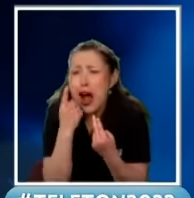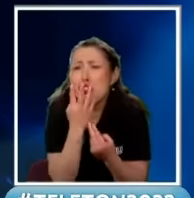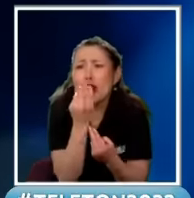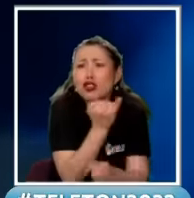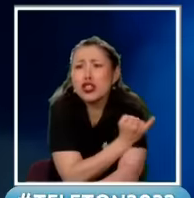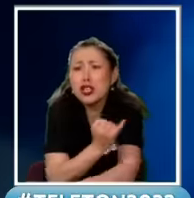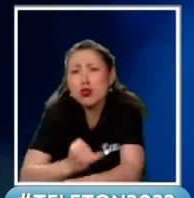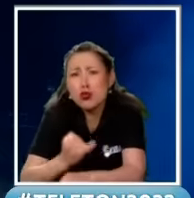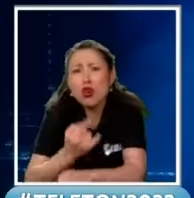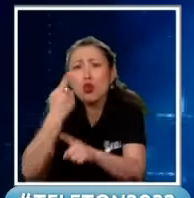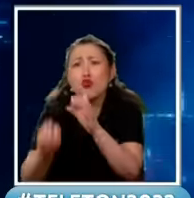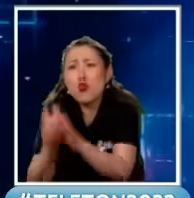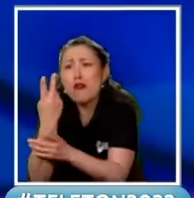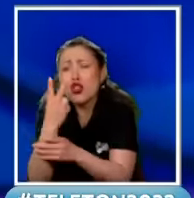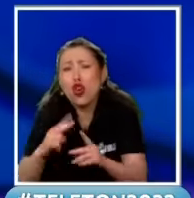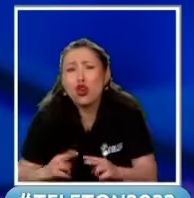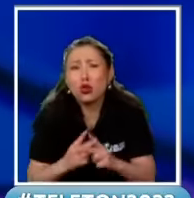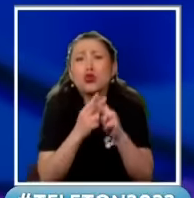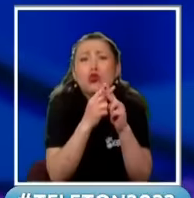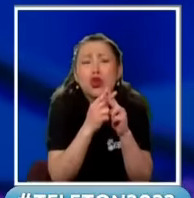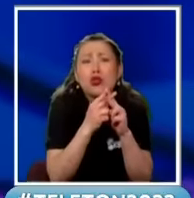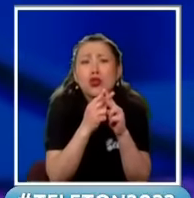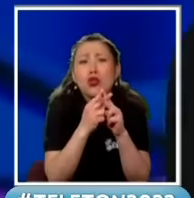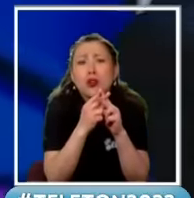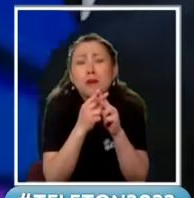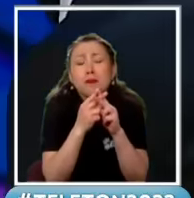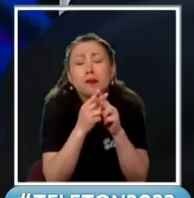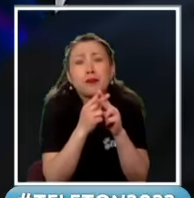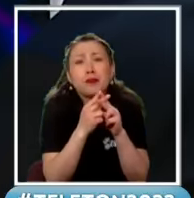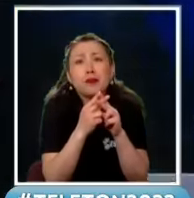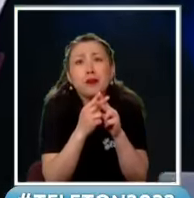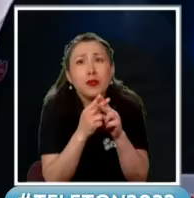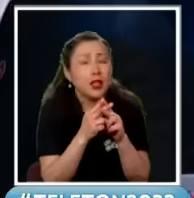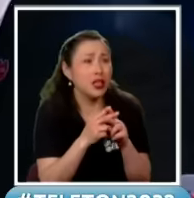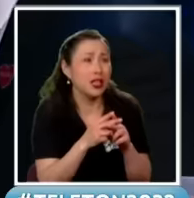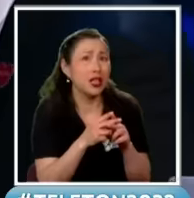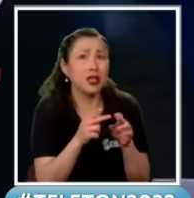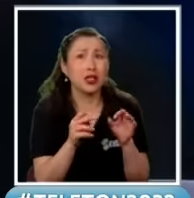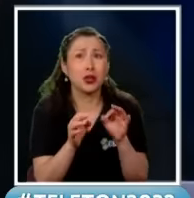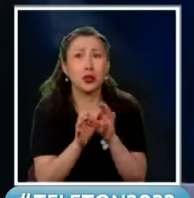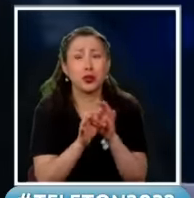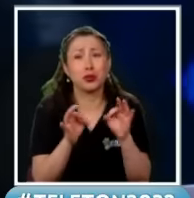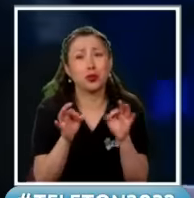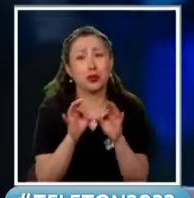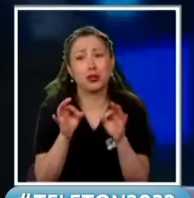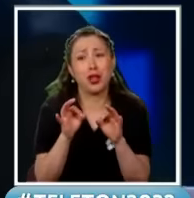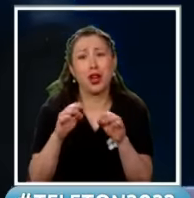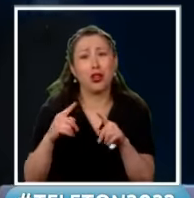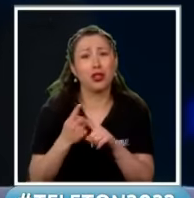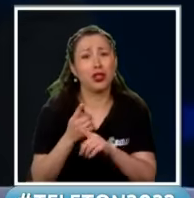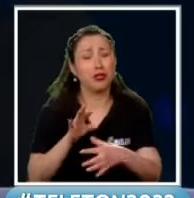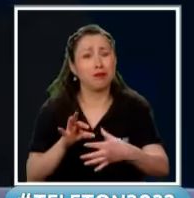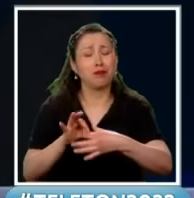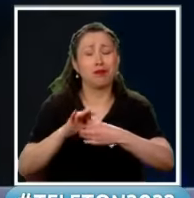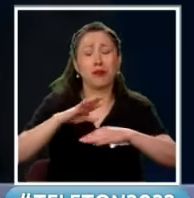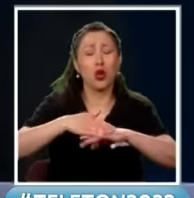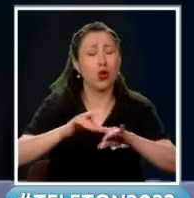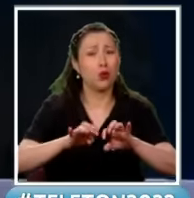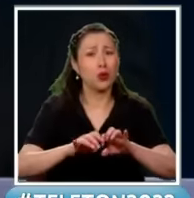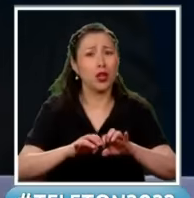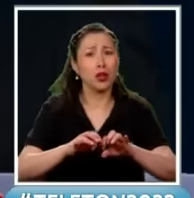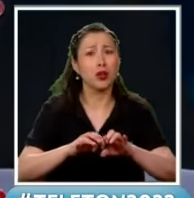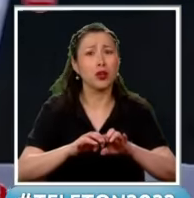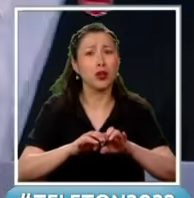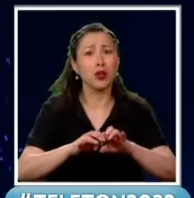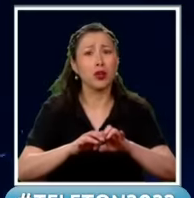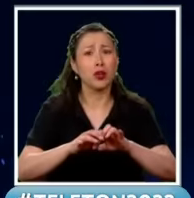los 2 en construcción, los 1.000 funcionarios, 2.500 voluntarios. Nunca debimos haber recurrido a las máquinas, Don Francisco. ¿Pero cómo no le voy a poder